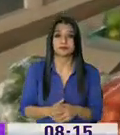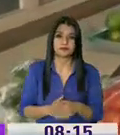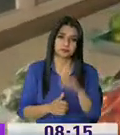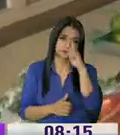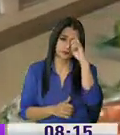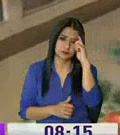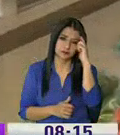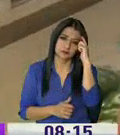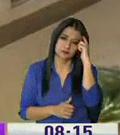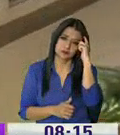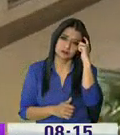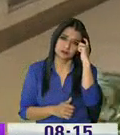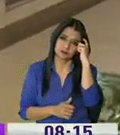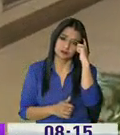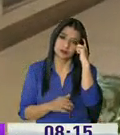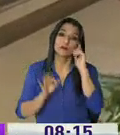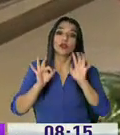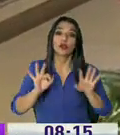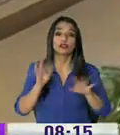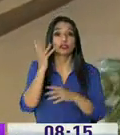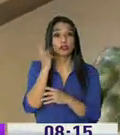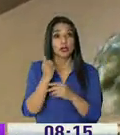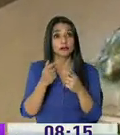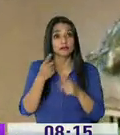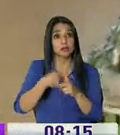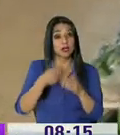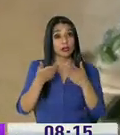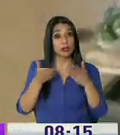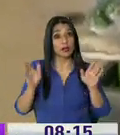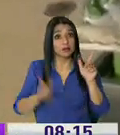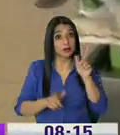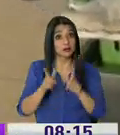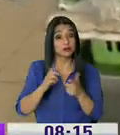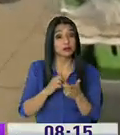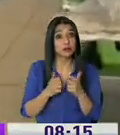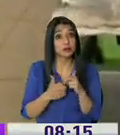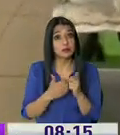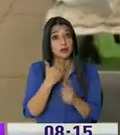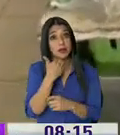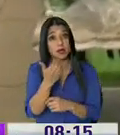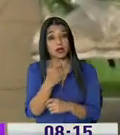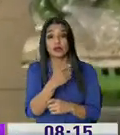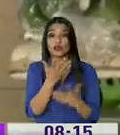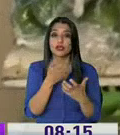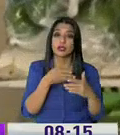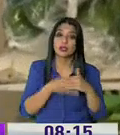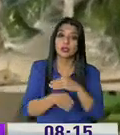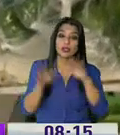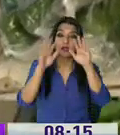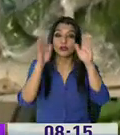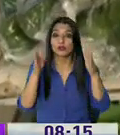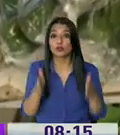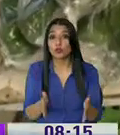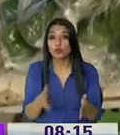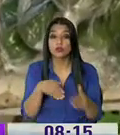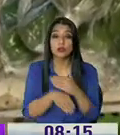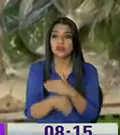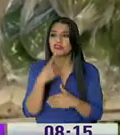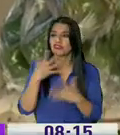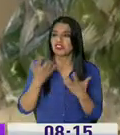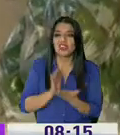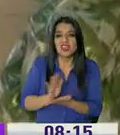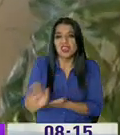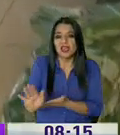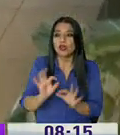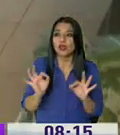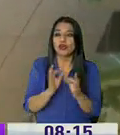de estos 8 días que ya se ha aperturado el mercado, ¿algún inconveniente con la población? ¿Algunos que no quieran pasar por el túnel de desinfección o alguna persona que